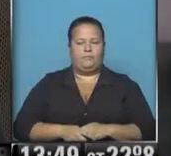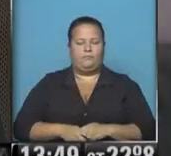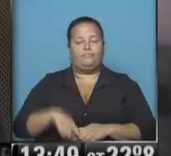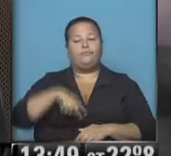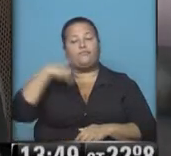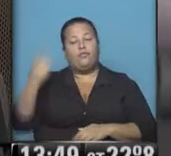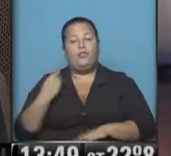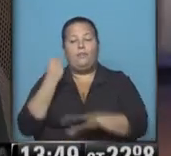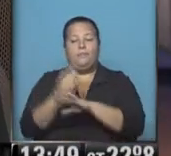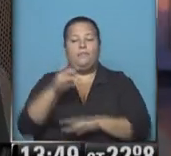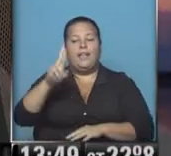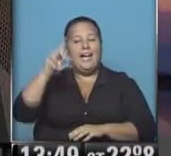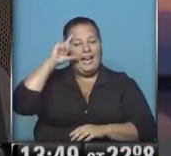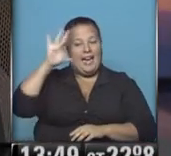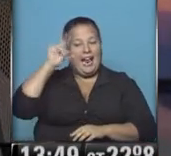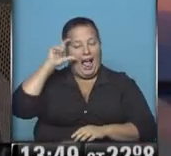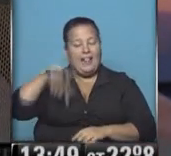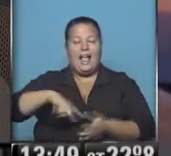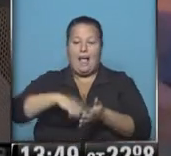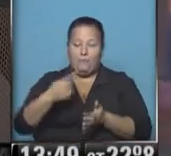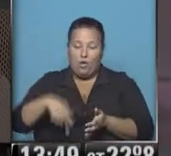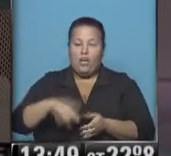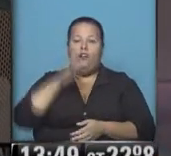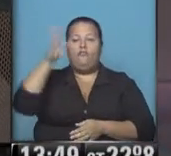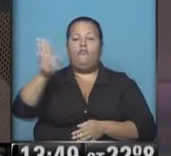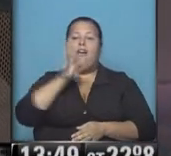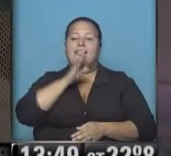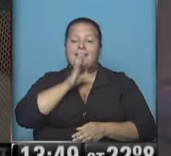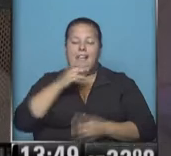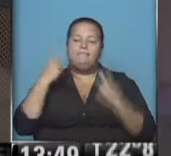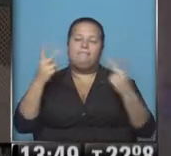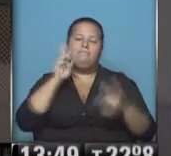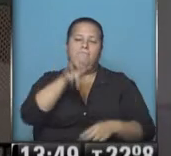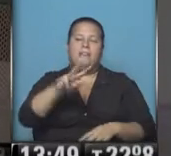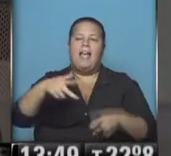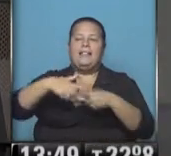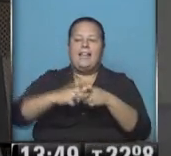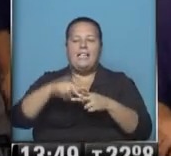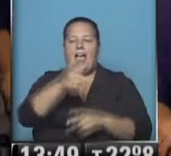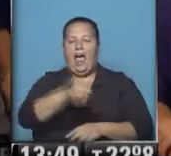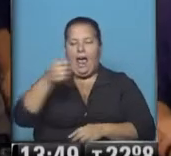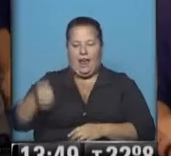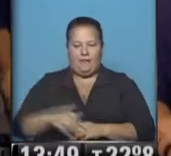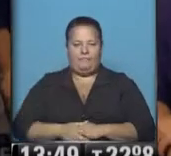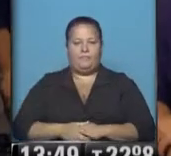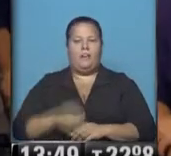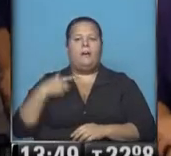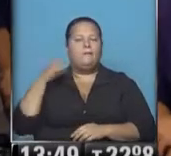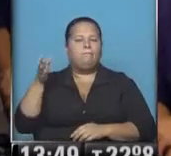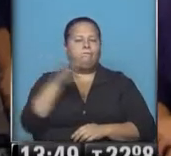Otro precandidato, Mariano Recalde, aquí en la ciudad de Buenos Aires, estuvo en Ezeiza y recorrió los talleres de Aerolíneas Argentinas. Habíamos